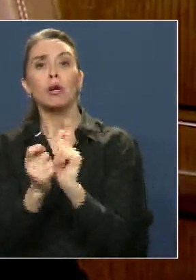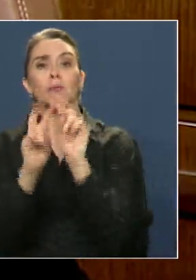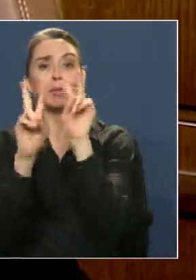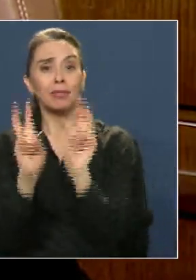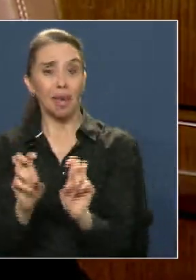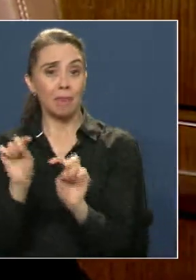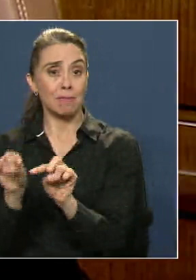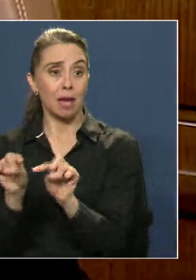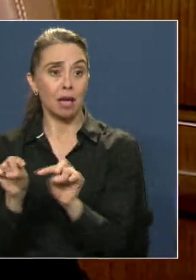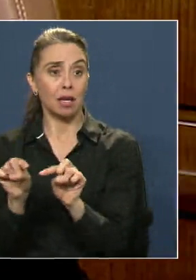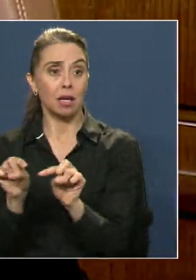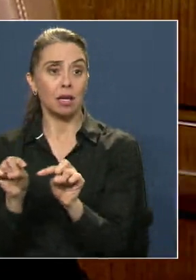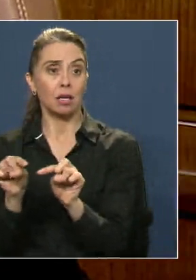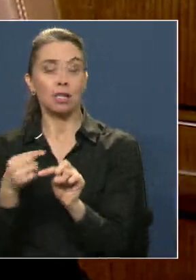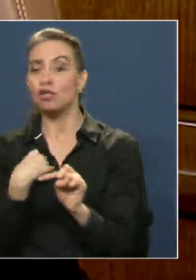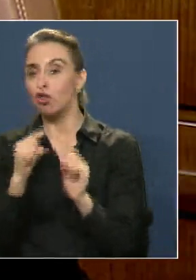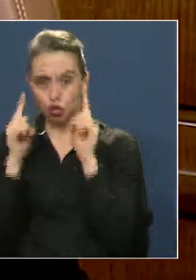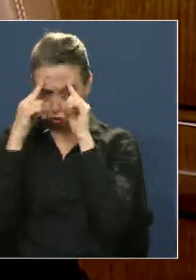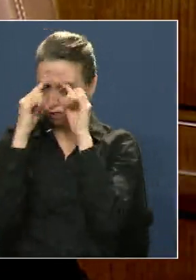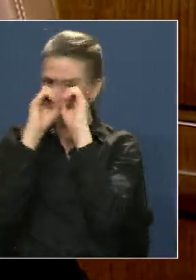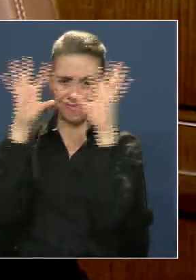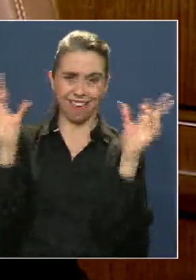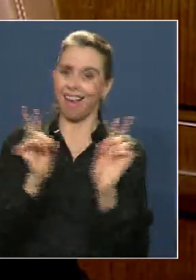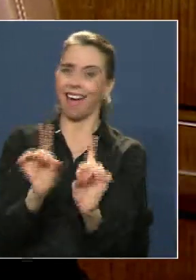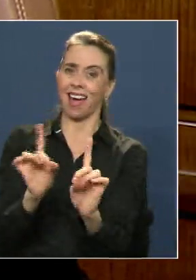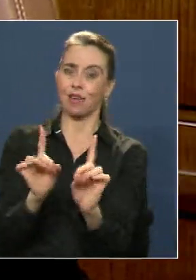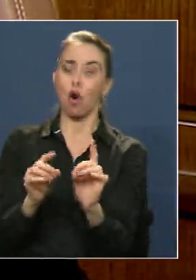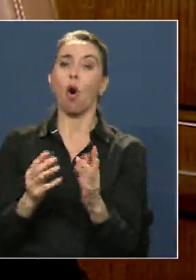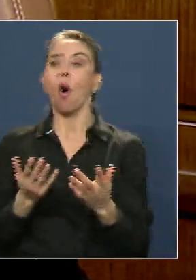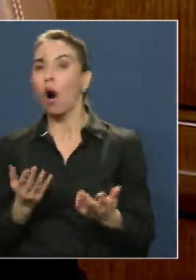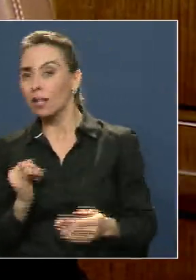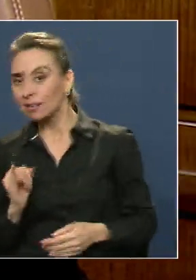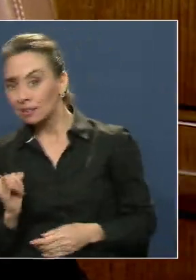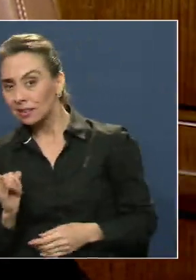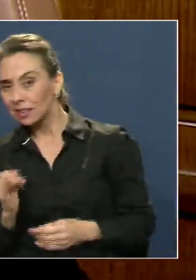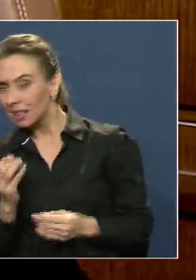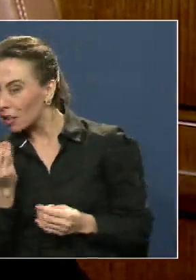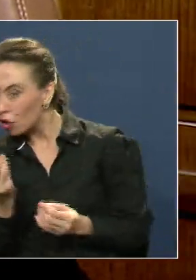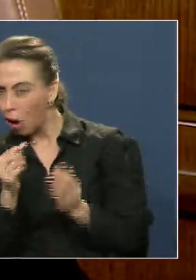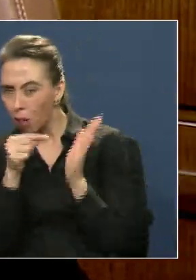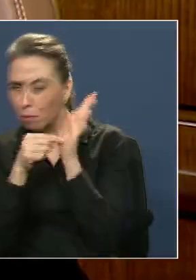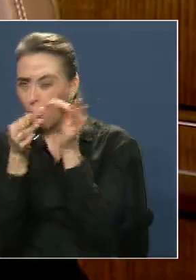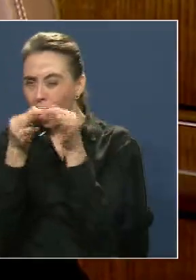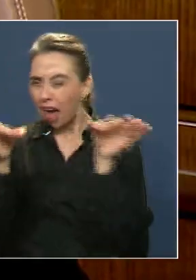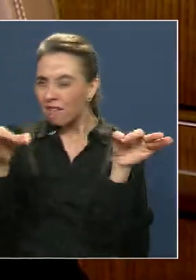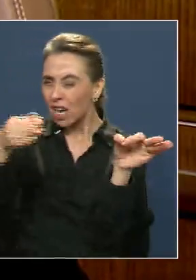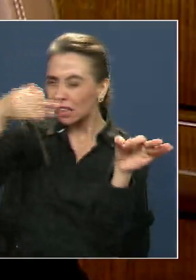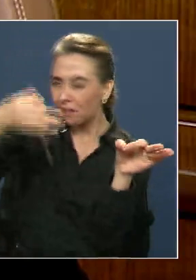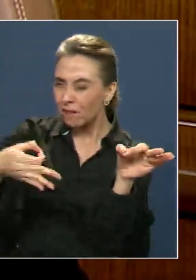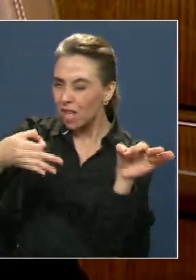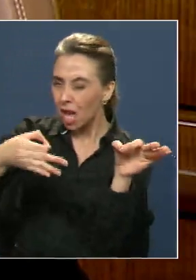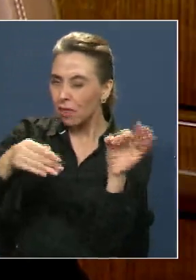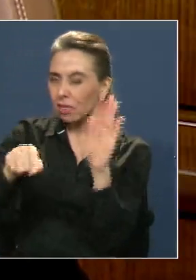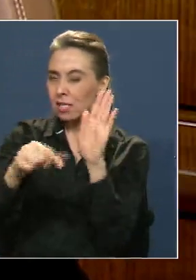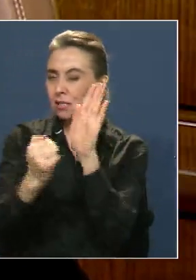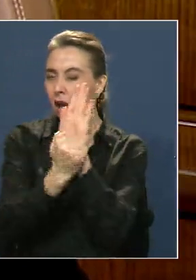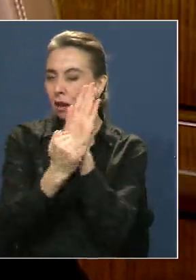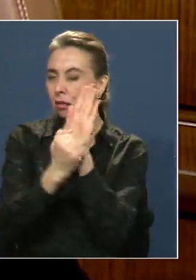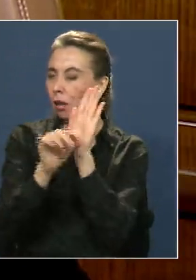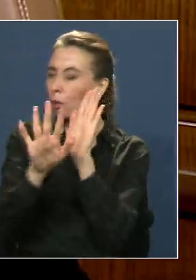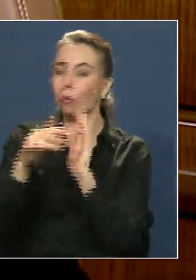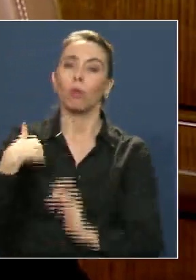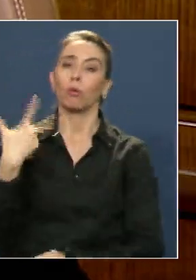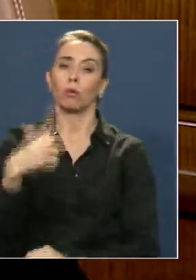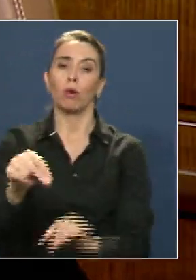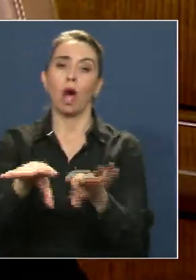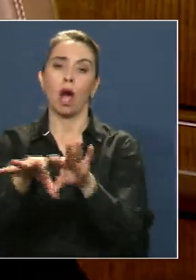este tema no tengo claridad respecto de la procedencia y de la redacción correcta de esta norma. Por lo tanto, claramente no estoy de